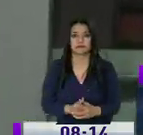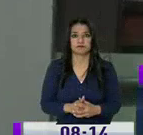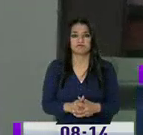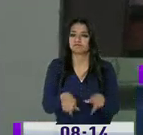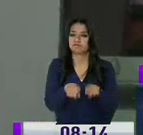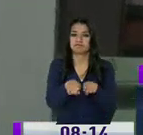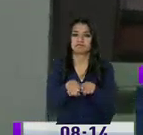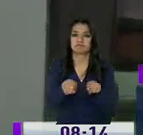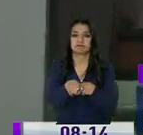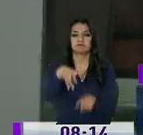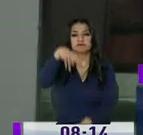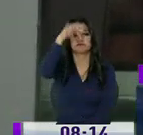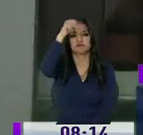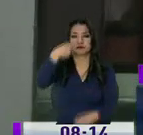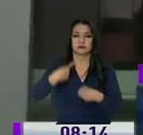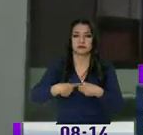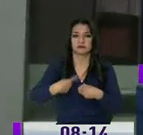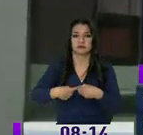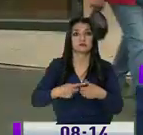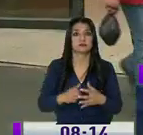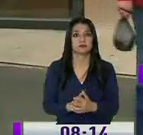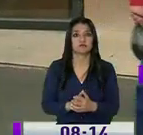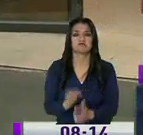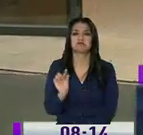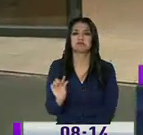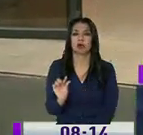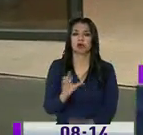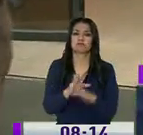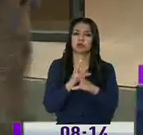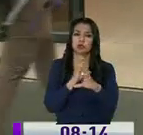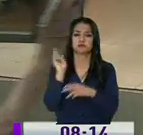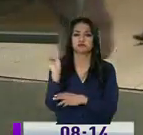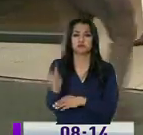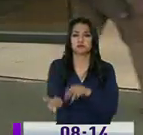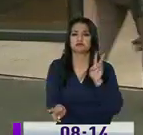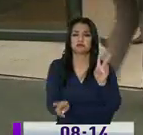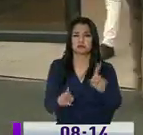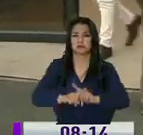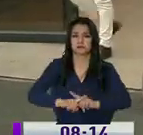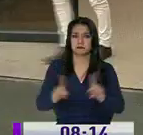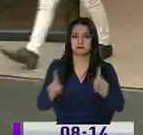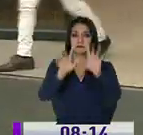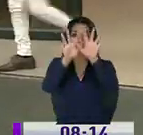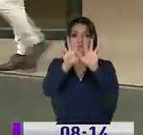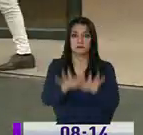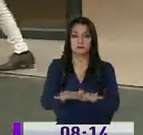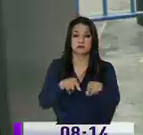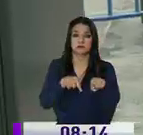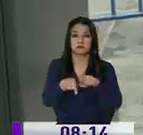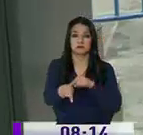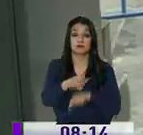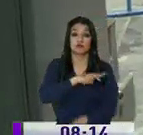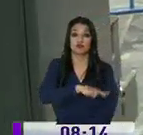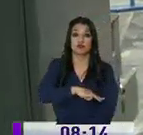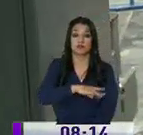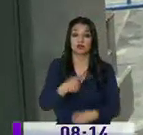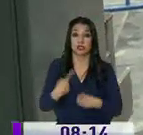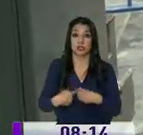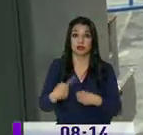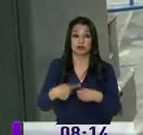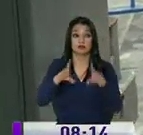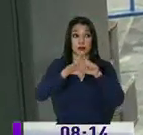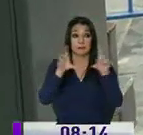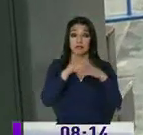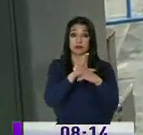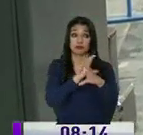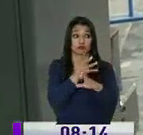se vivió en el norte de la urbe. Pocas unidades operativas. Según el secretario de Movilidad del municipio, se sancionará a las